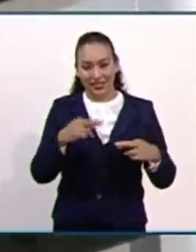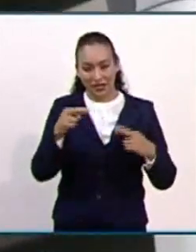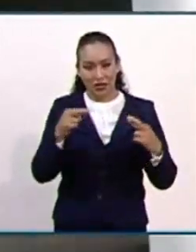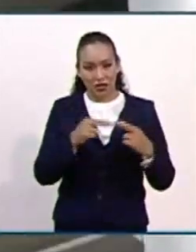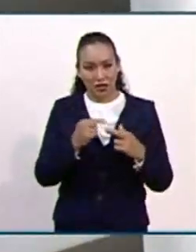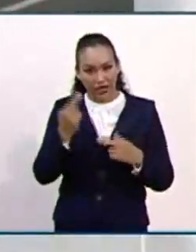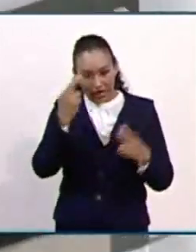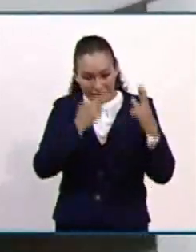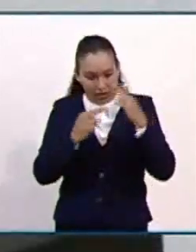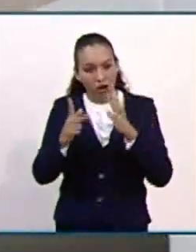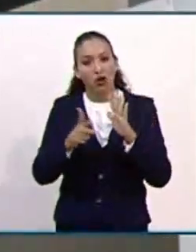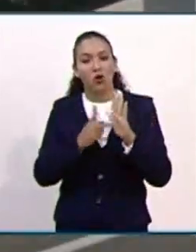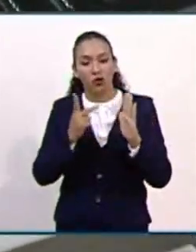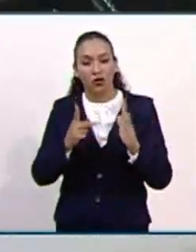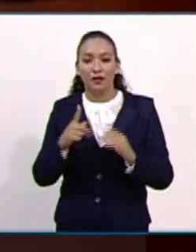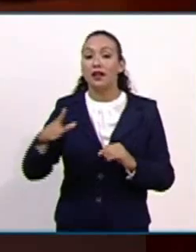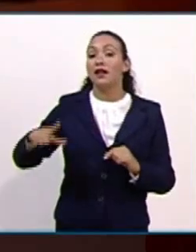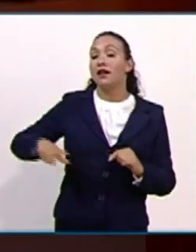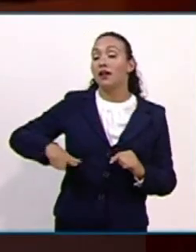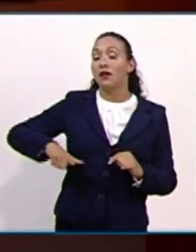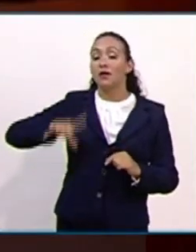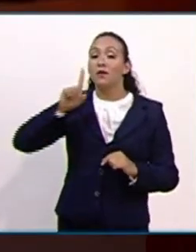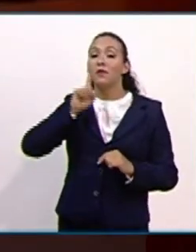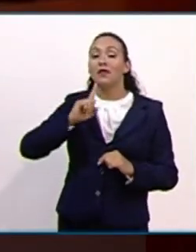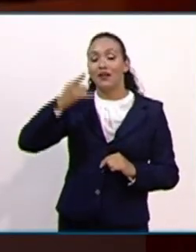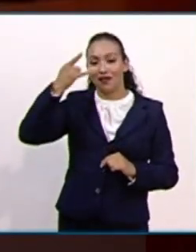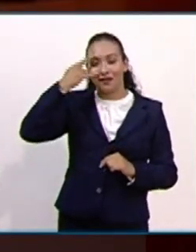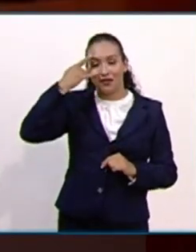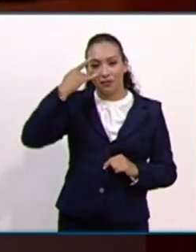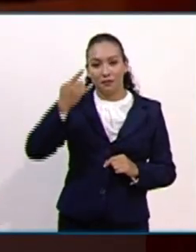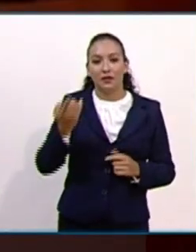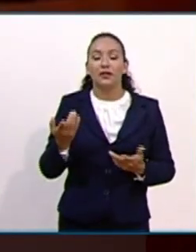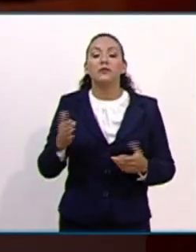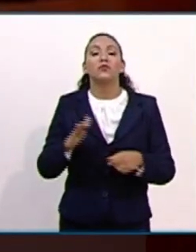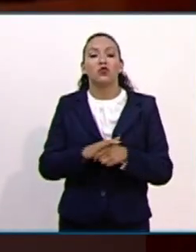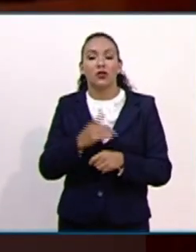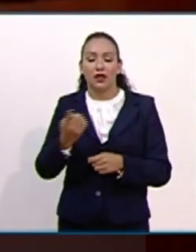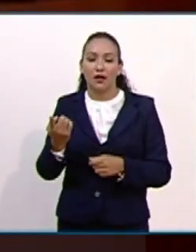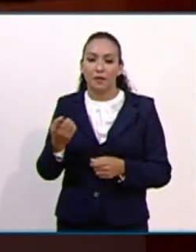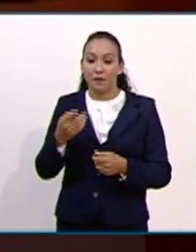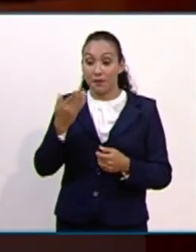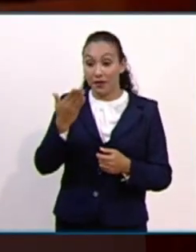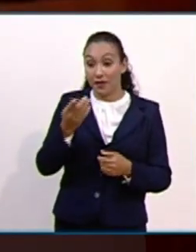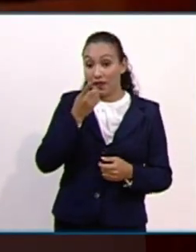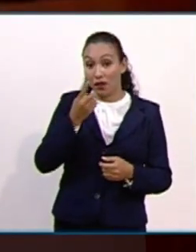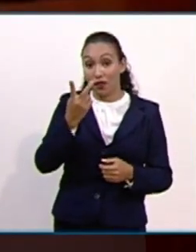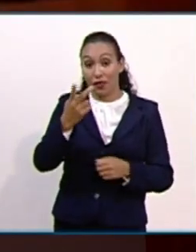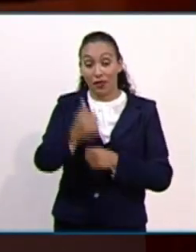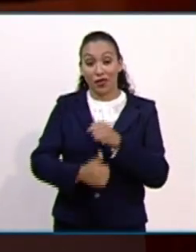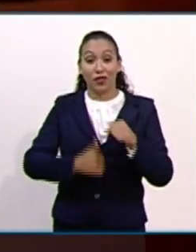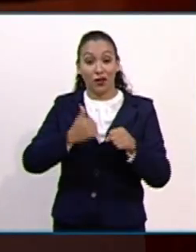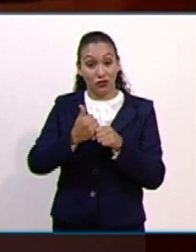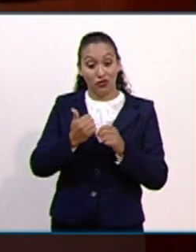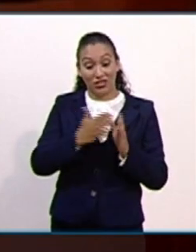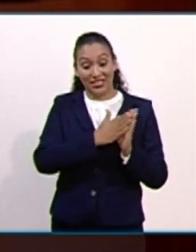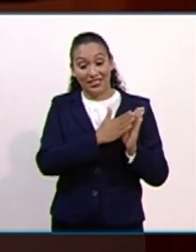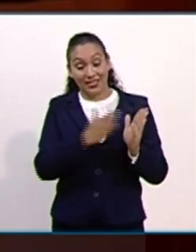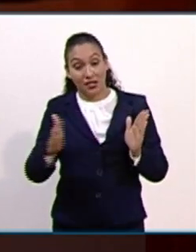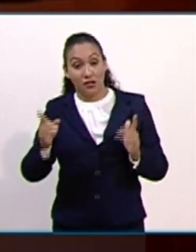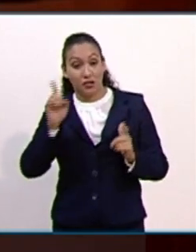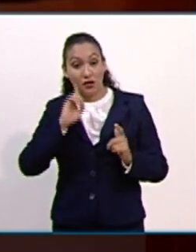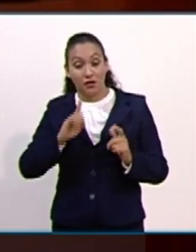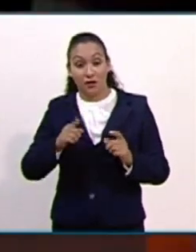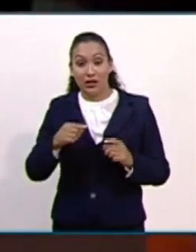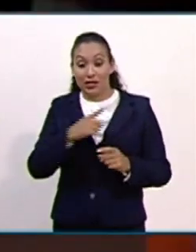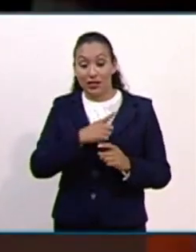la sanción a la gobernadora de Campeche, Laida Sansores, y decidió extender a 2 años el plazo en el que deberá permanecer